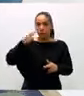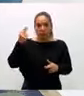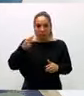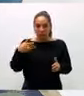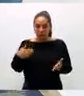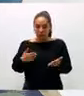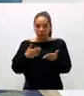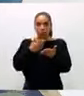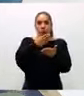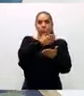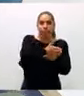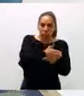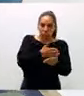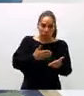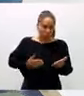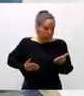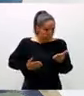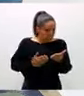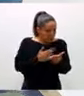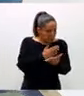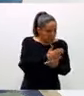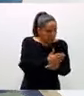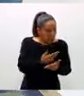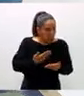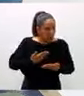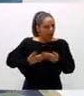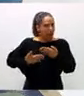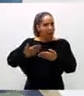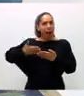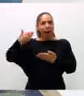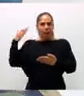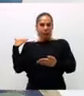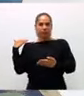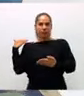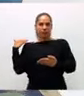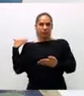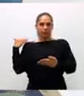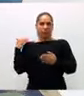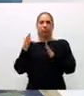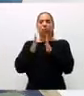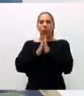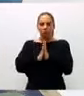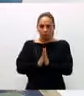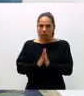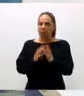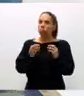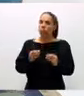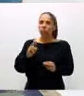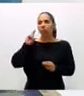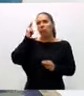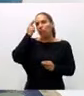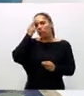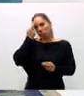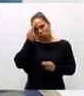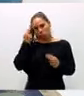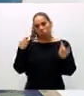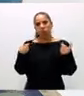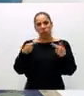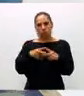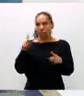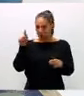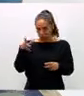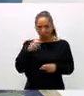como bola de nieve que eso fluya. Ahí tenemos que poner cartas en el asunto e